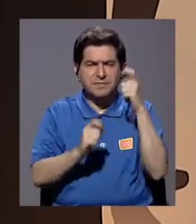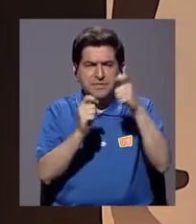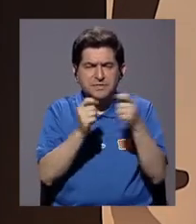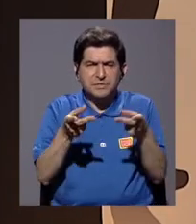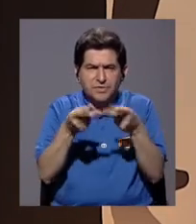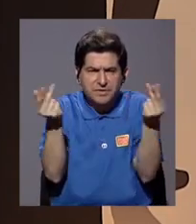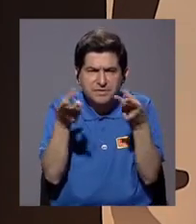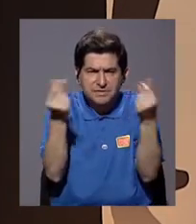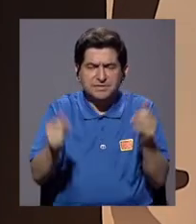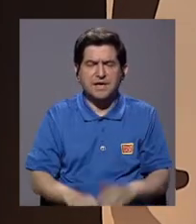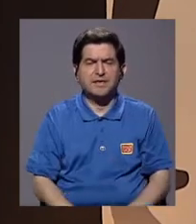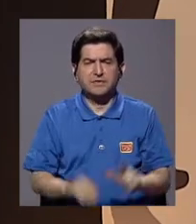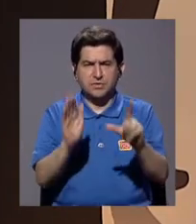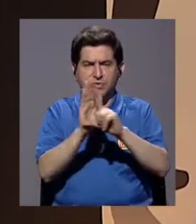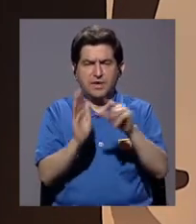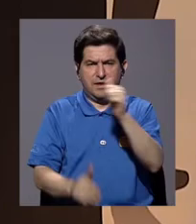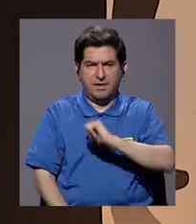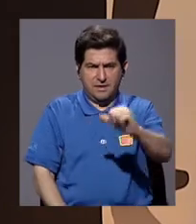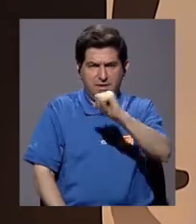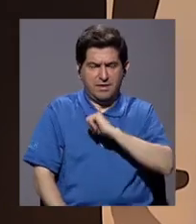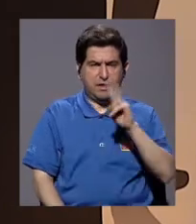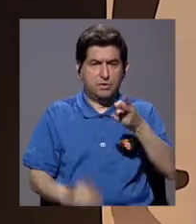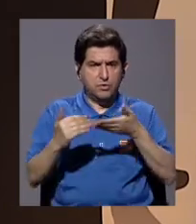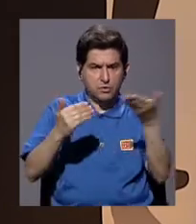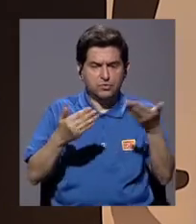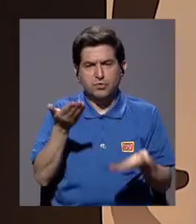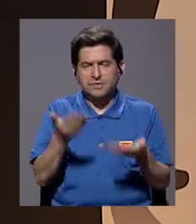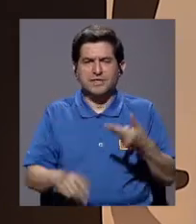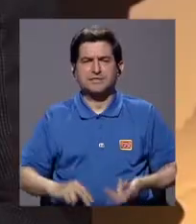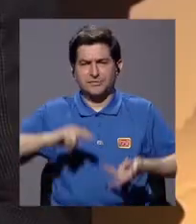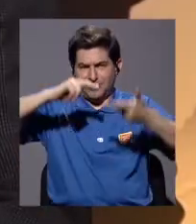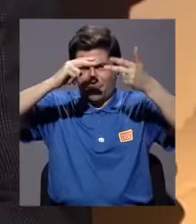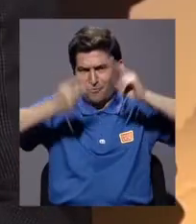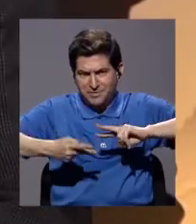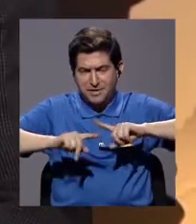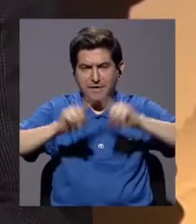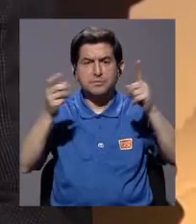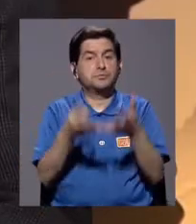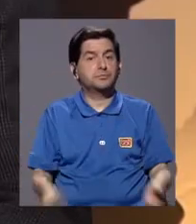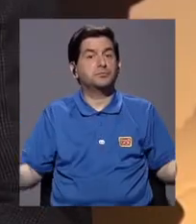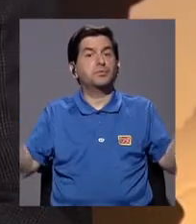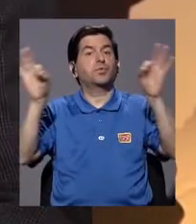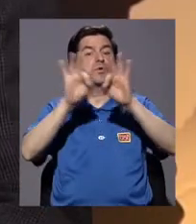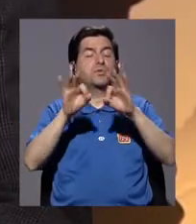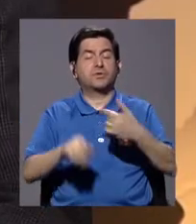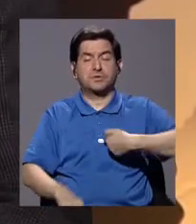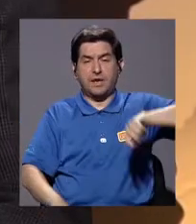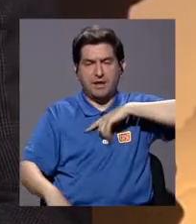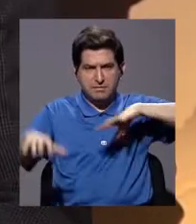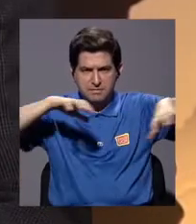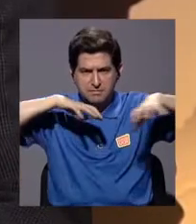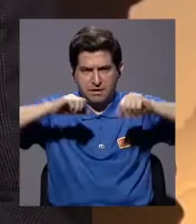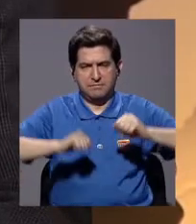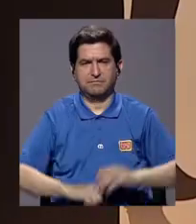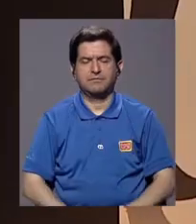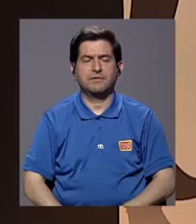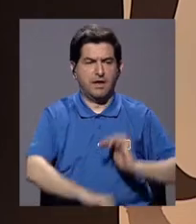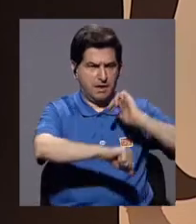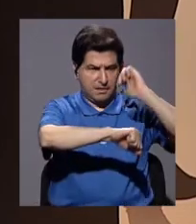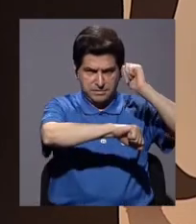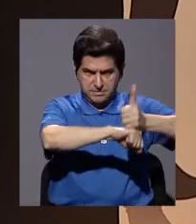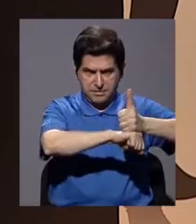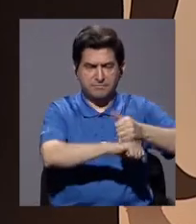servicio al costo, la ley de la ARECEP plantea dos elementos que parecen contradictorios, pero que son fundamentales en el quehacer nuestro. Y